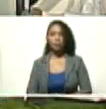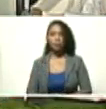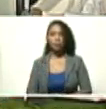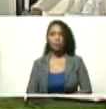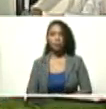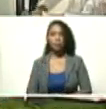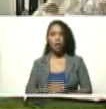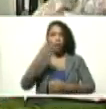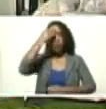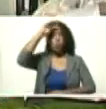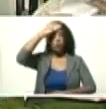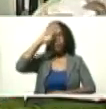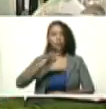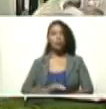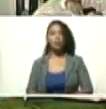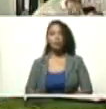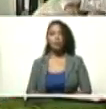Cuba.